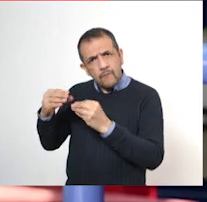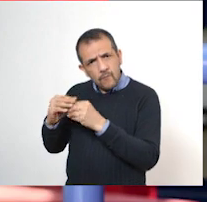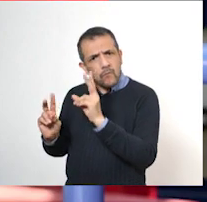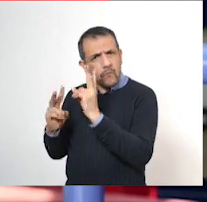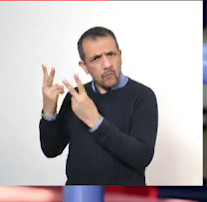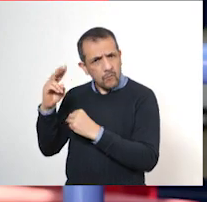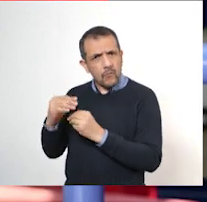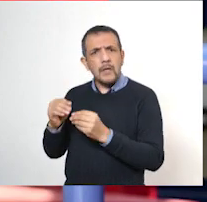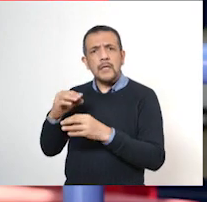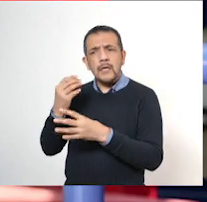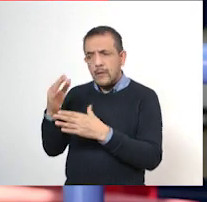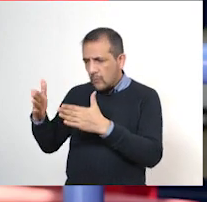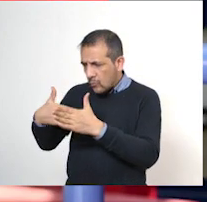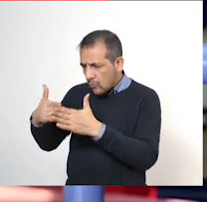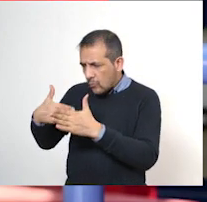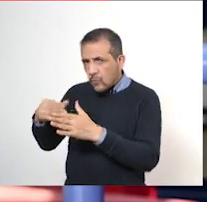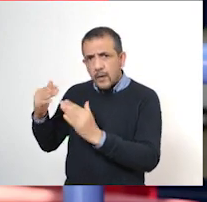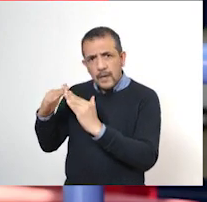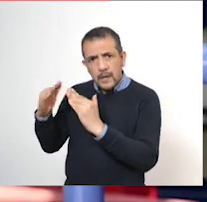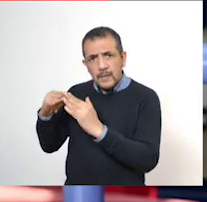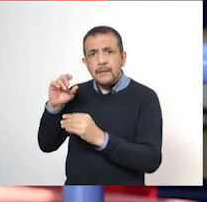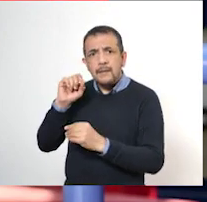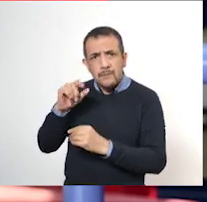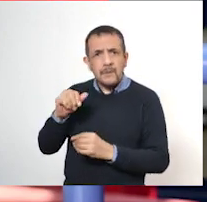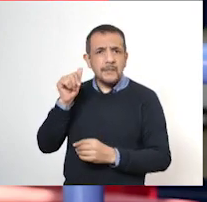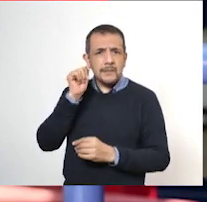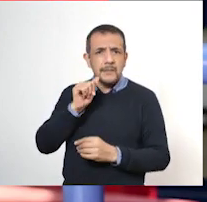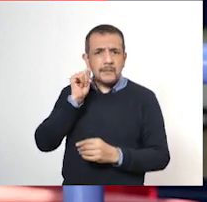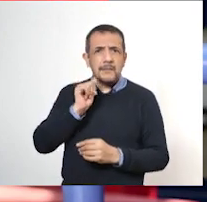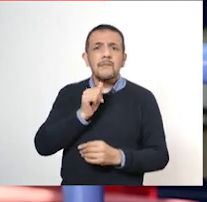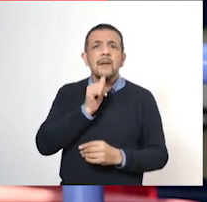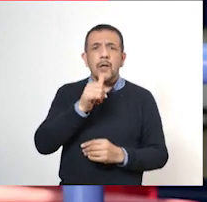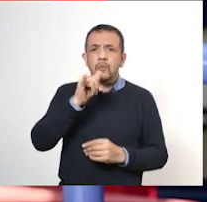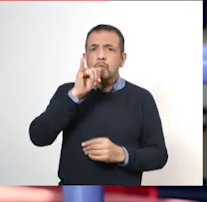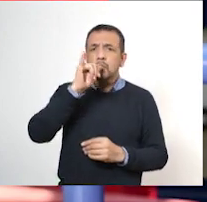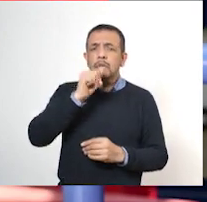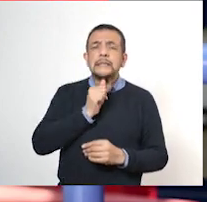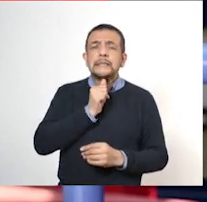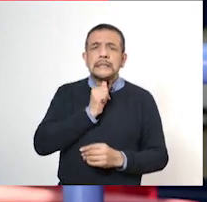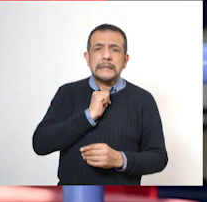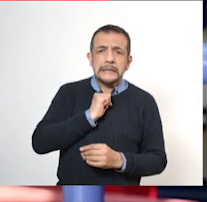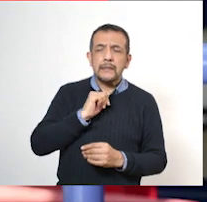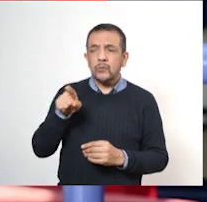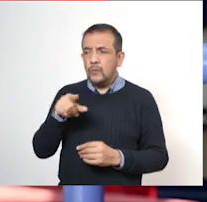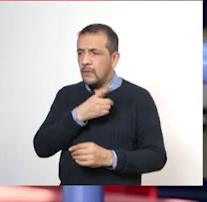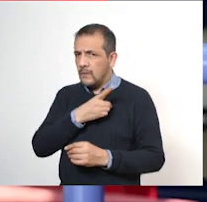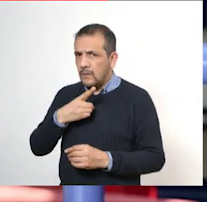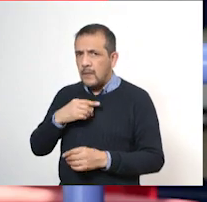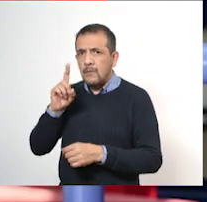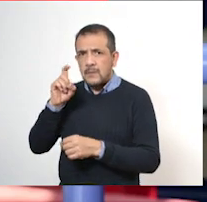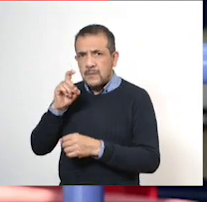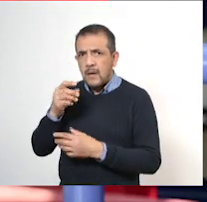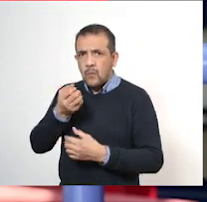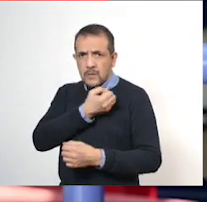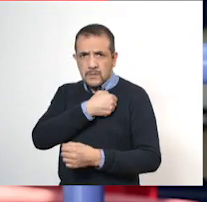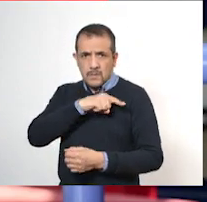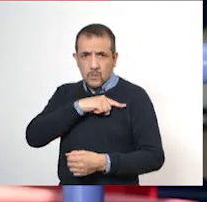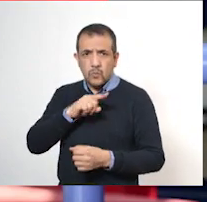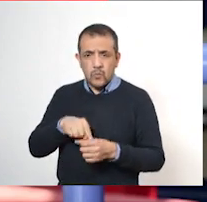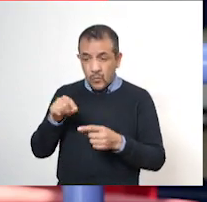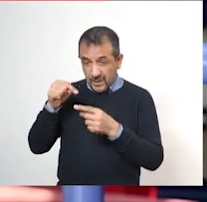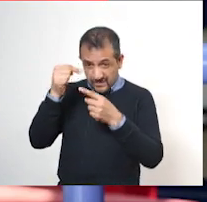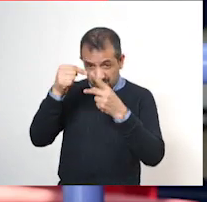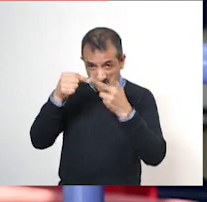casa y para hidratarte, para quitarte la sed, siempre el agua. El agua es lo más saludable. Comparte